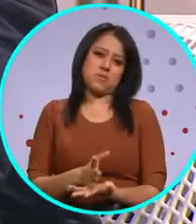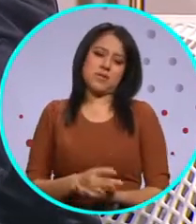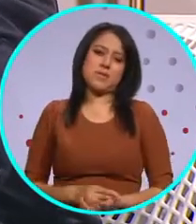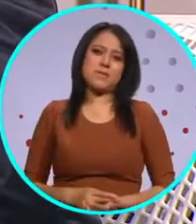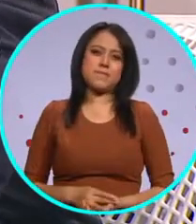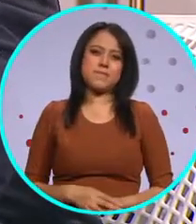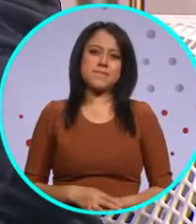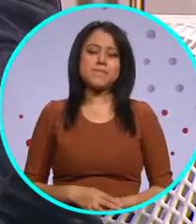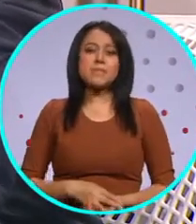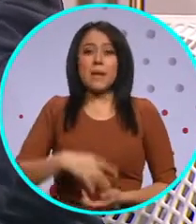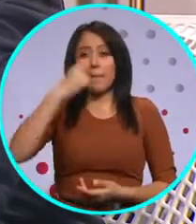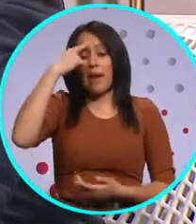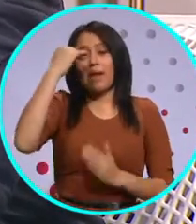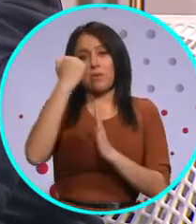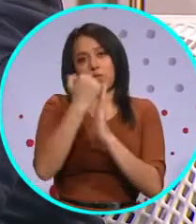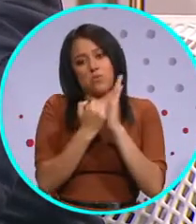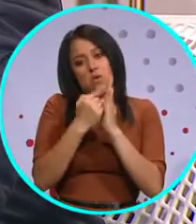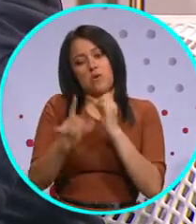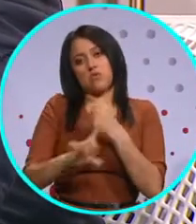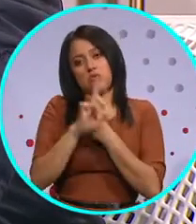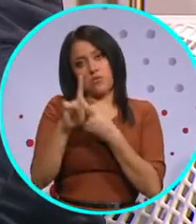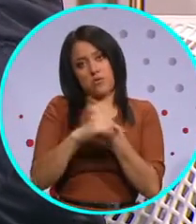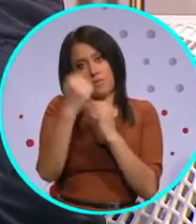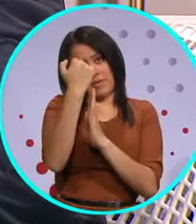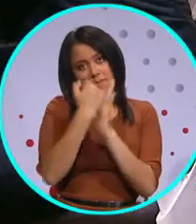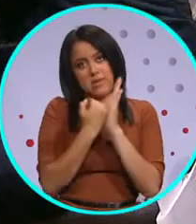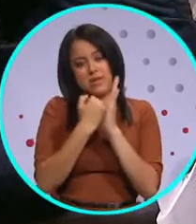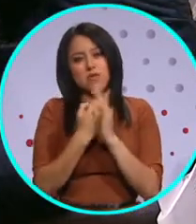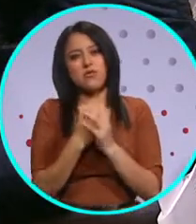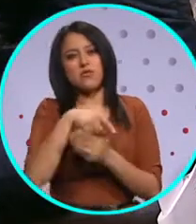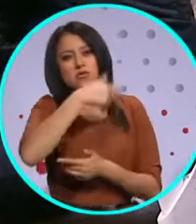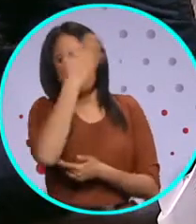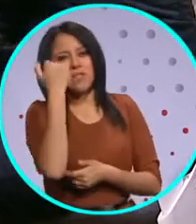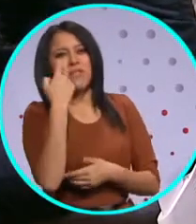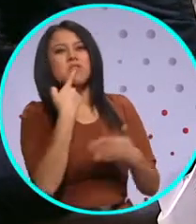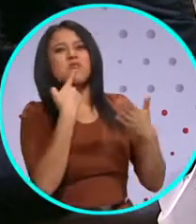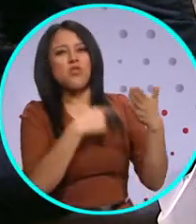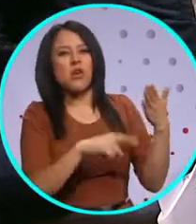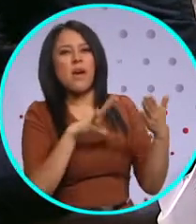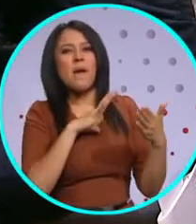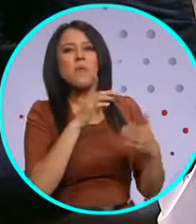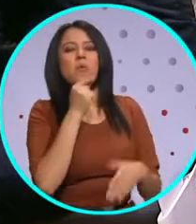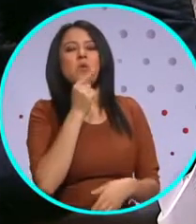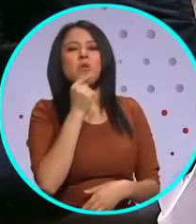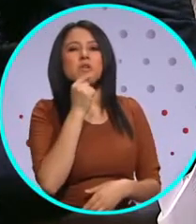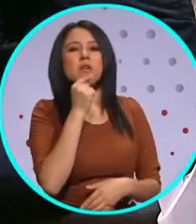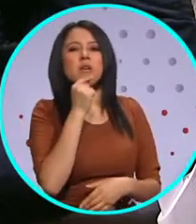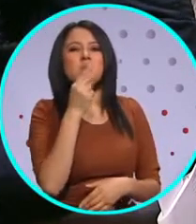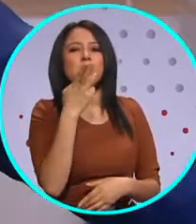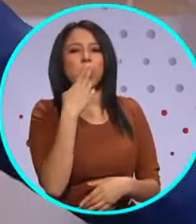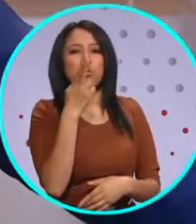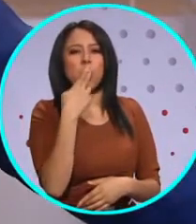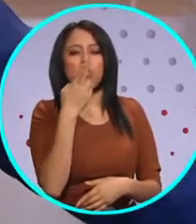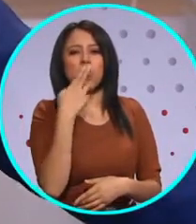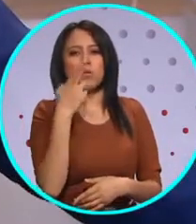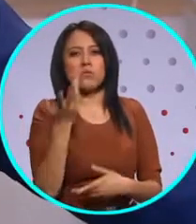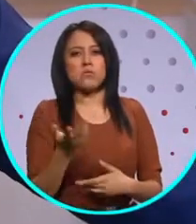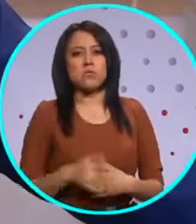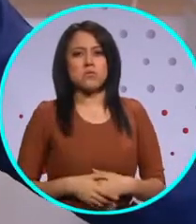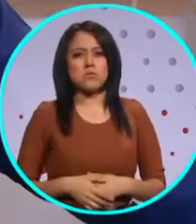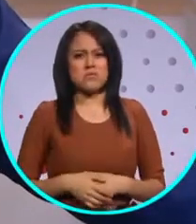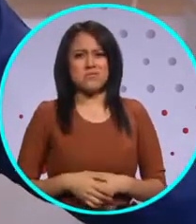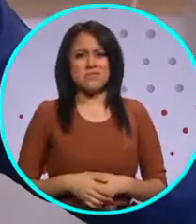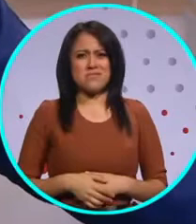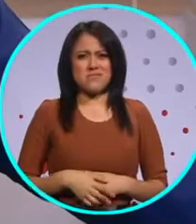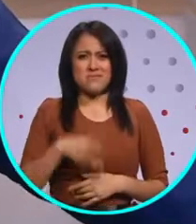delictivos para bajar la incidencia criminal más grande y todo con una denuncia sabia de un policía que fumaba en un crucero de veras